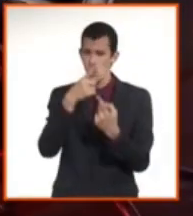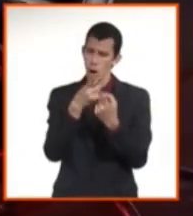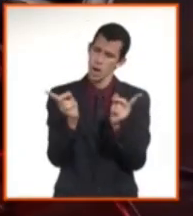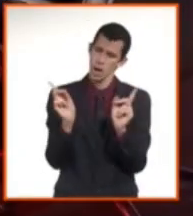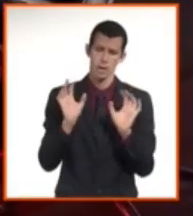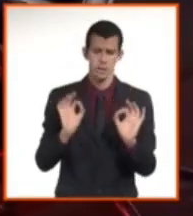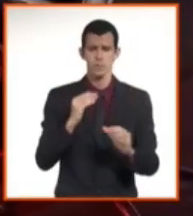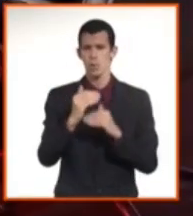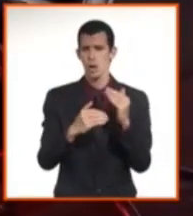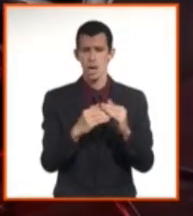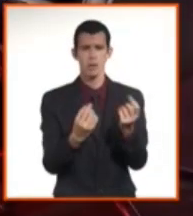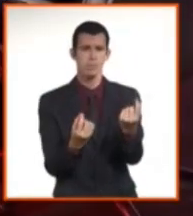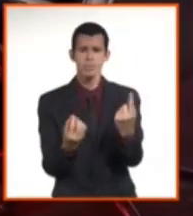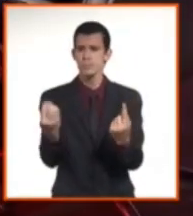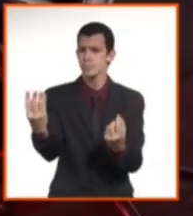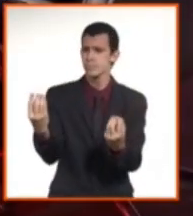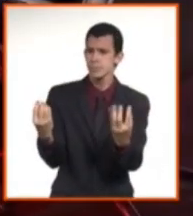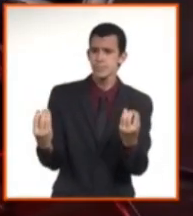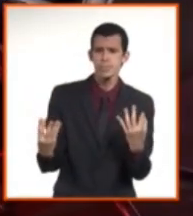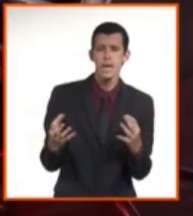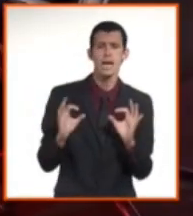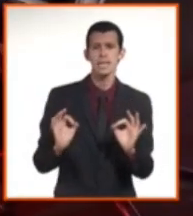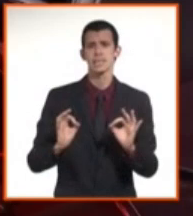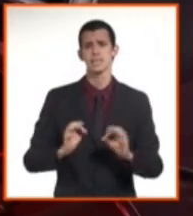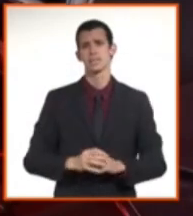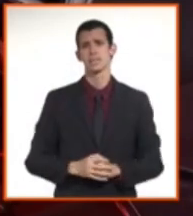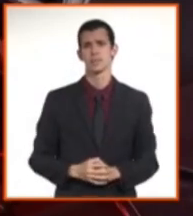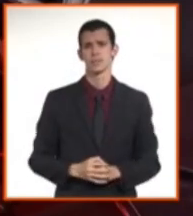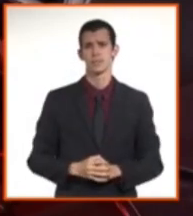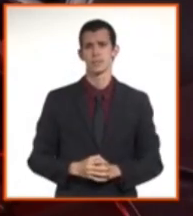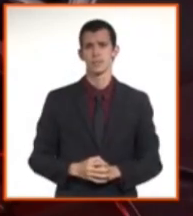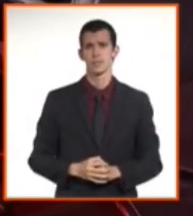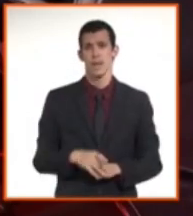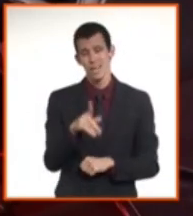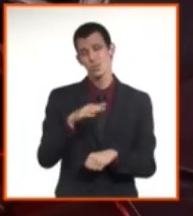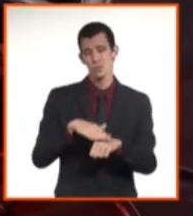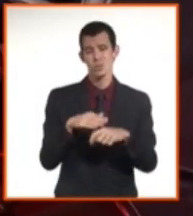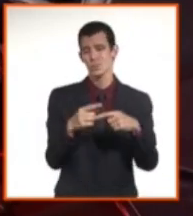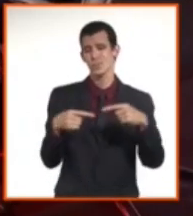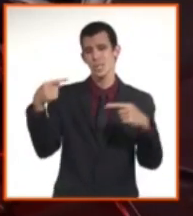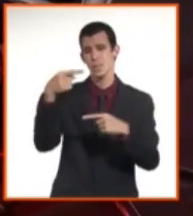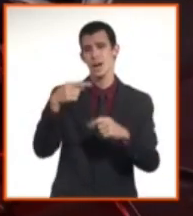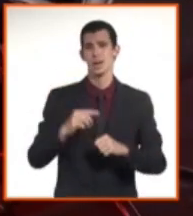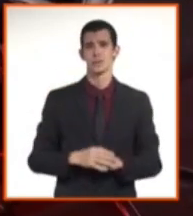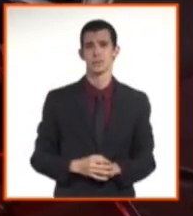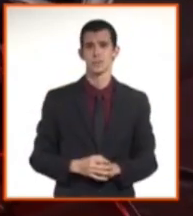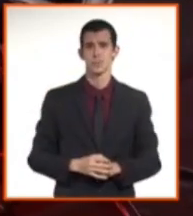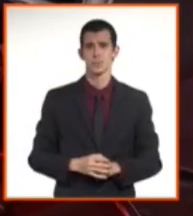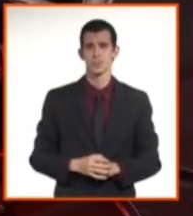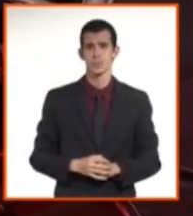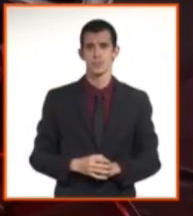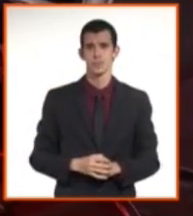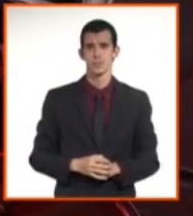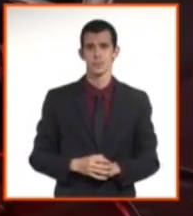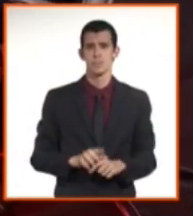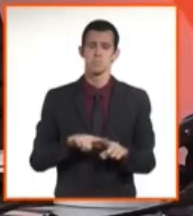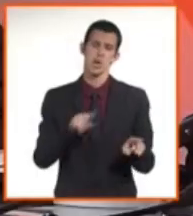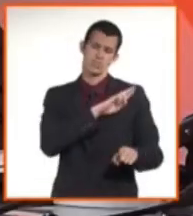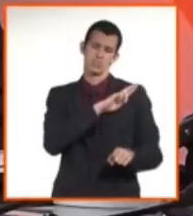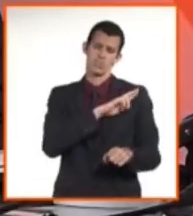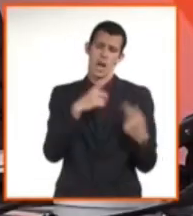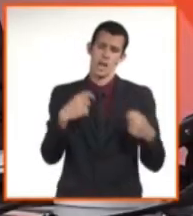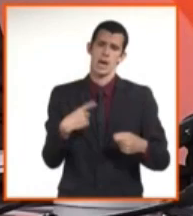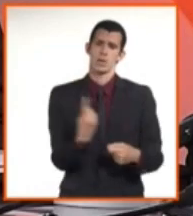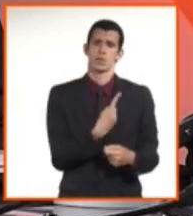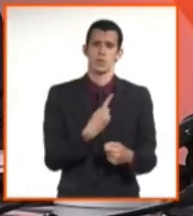es muy importante, porque si está la causa, se conoce, hay que informársela a la población y evitar, por